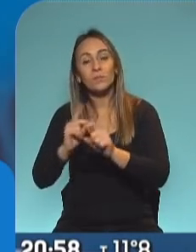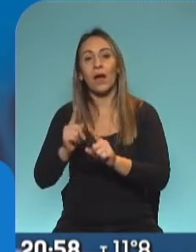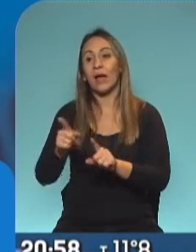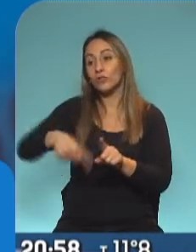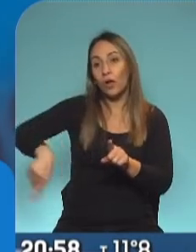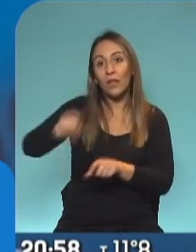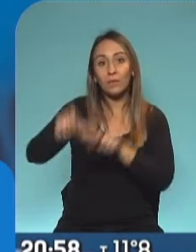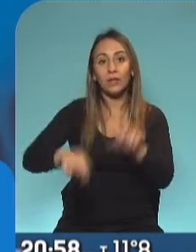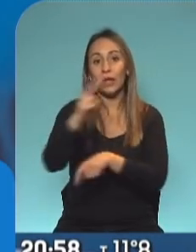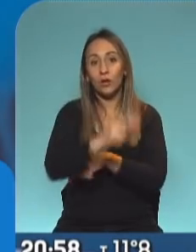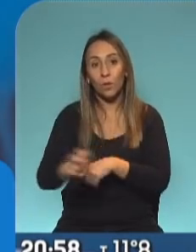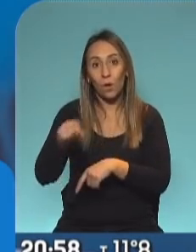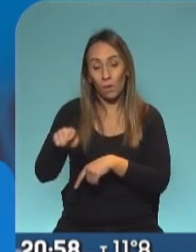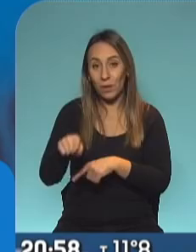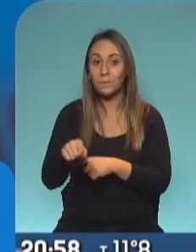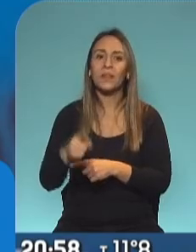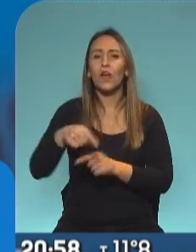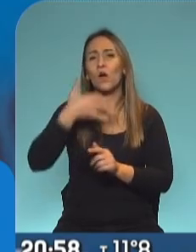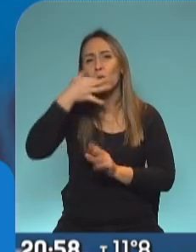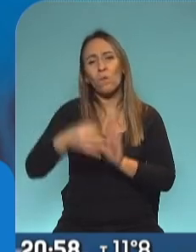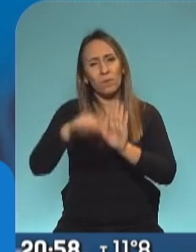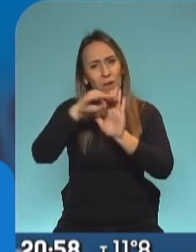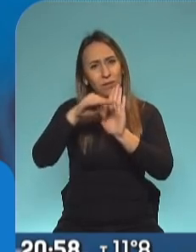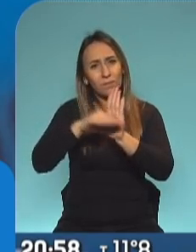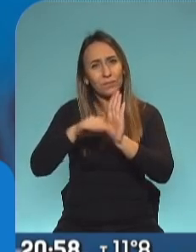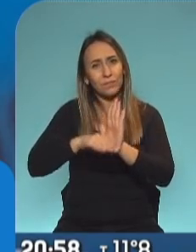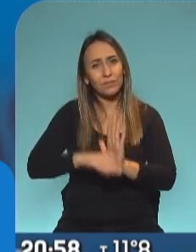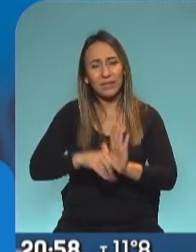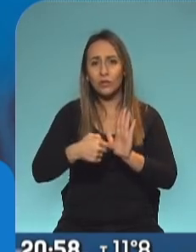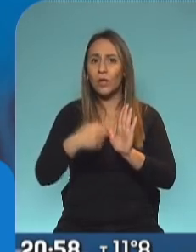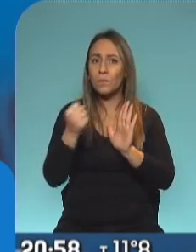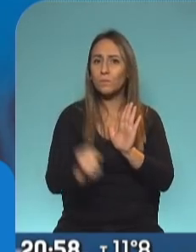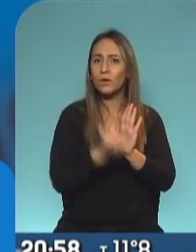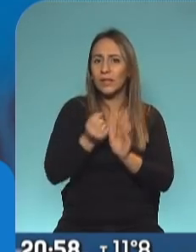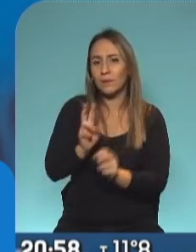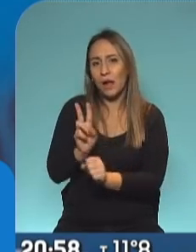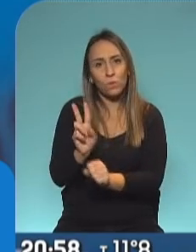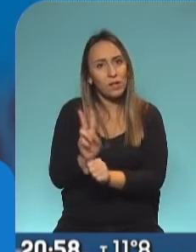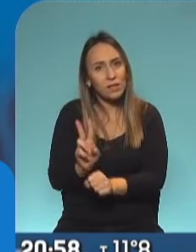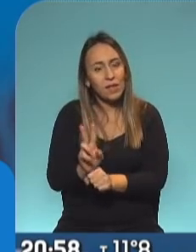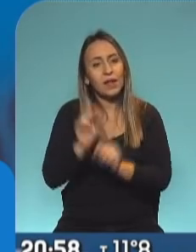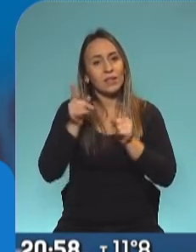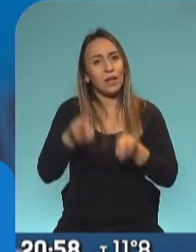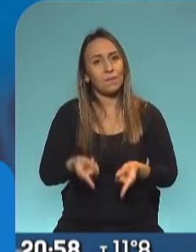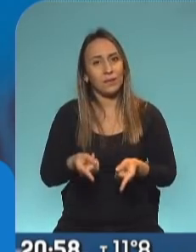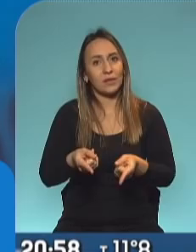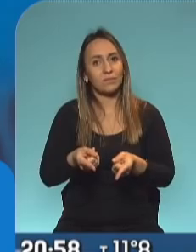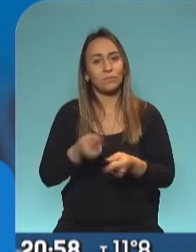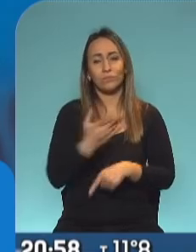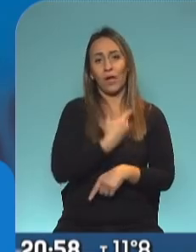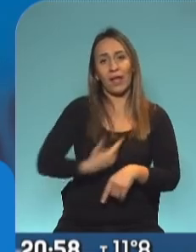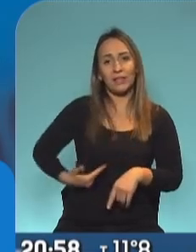que cumplan con los requisitos, que los requisitos son bien importantes, que tienen que ver con el cuidado, tienen que ver con un Estado que pretende